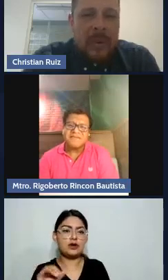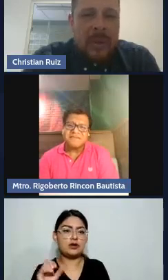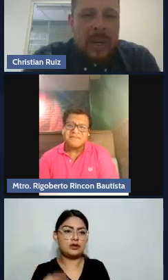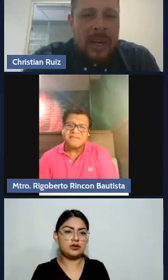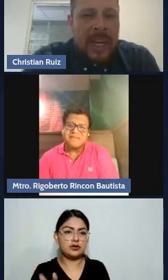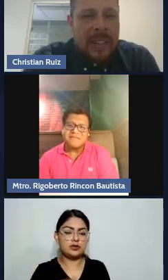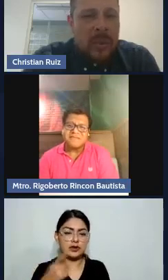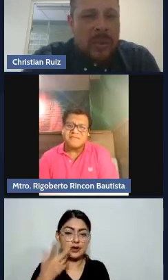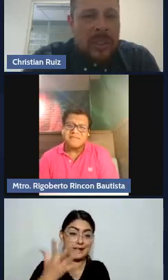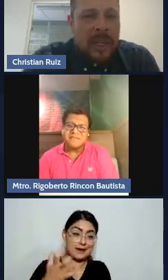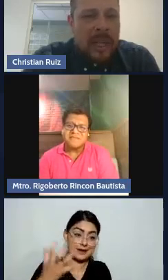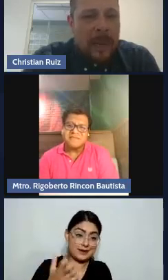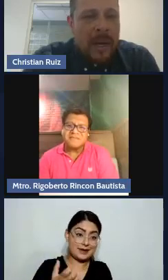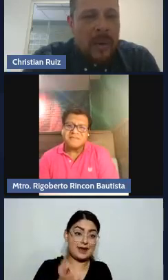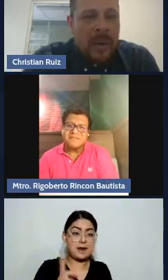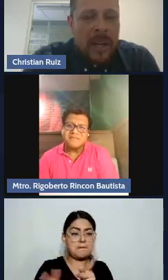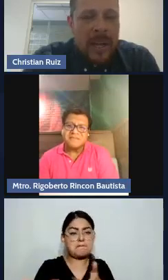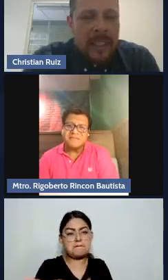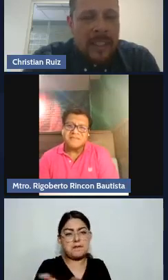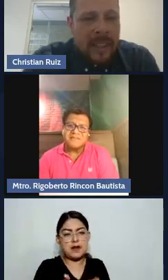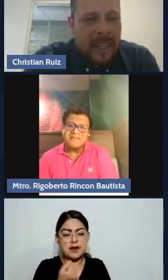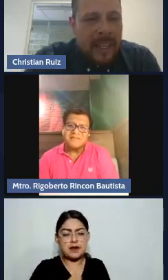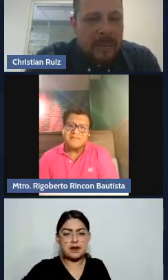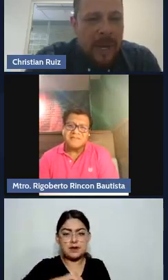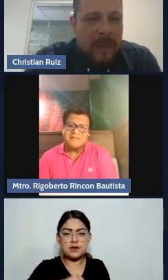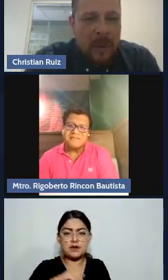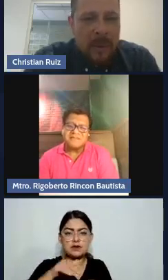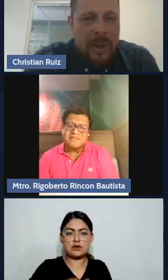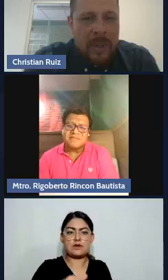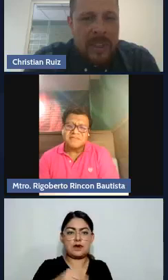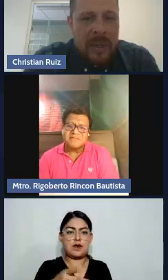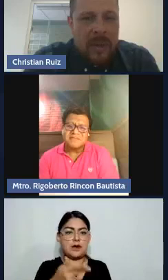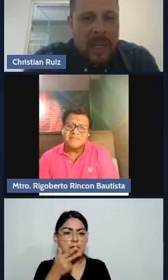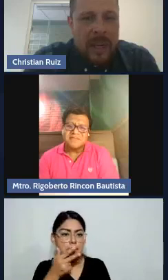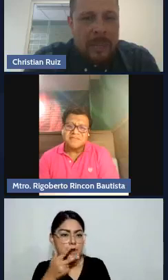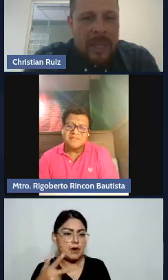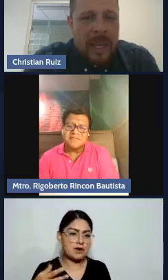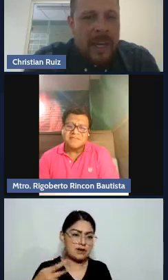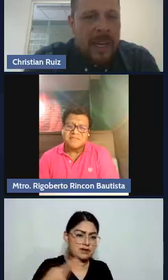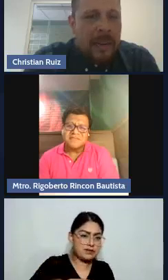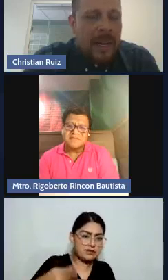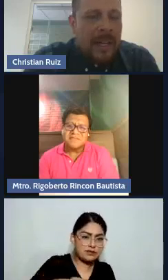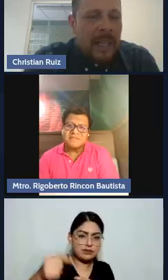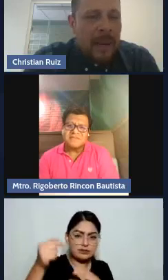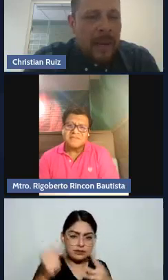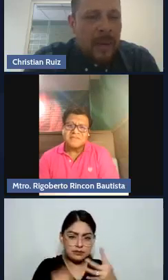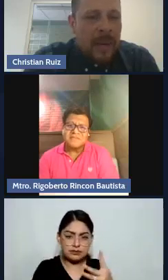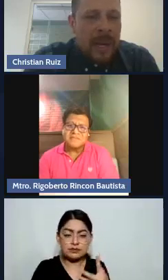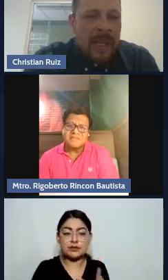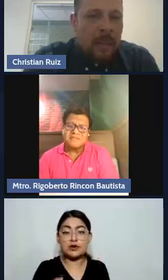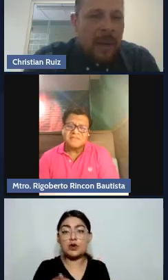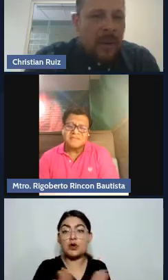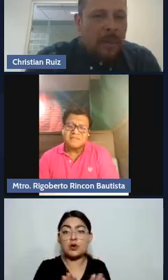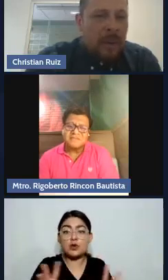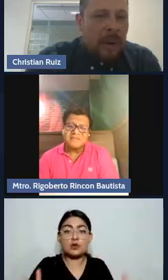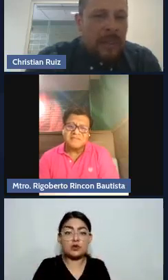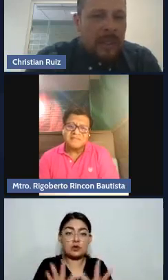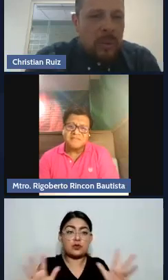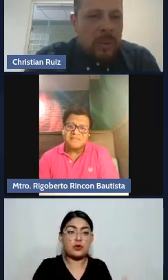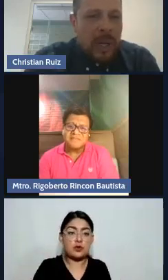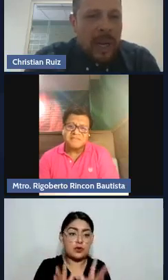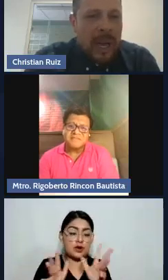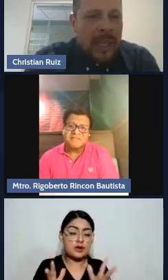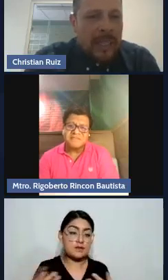plática de salud, riesgos del tabaco, estrategias para promover un estilo de vida libre de tabaco, en el marco del